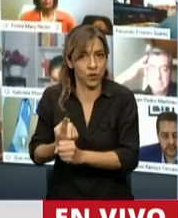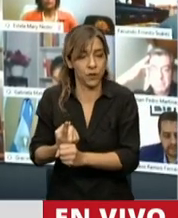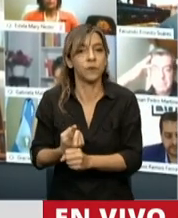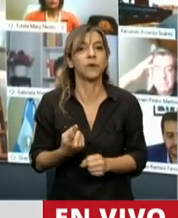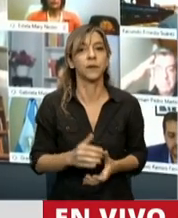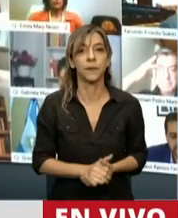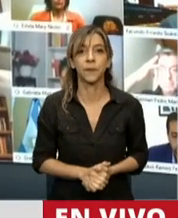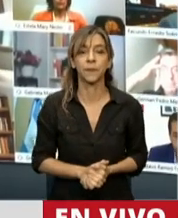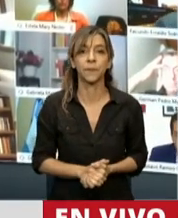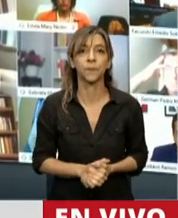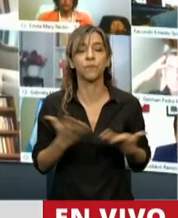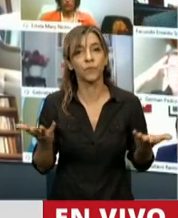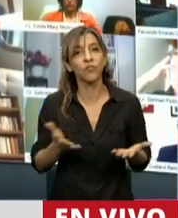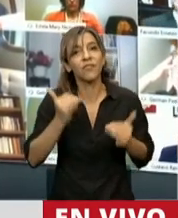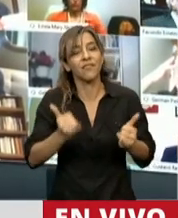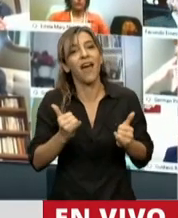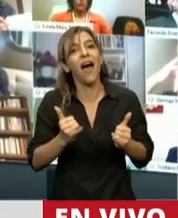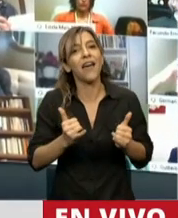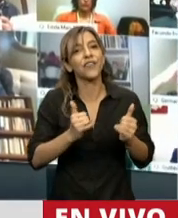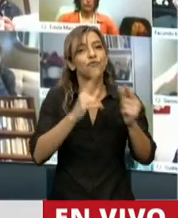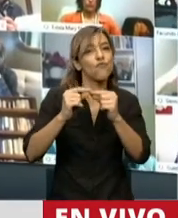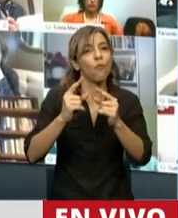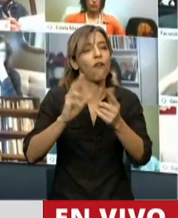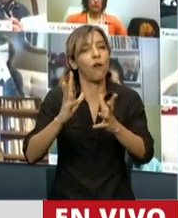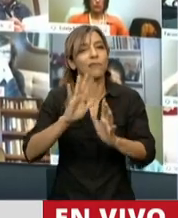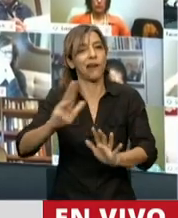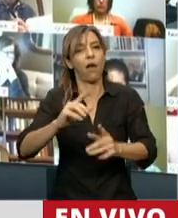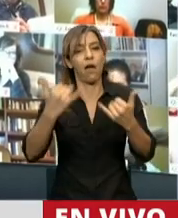Hay una trampa que se hace con las estadísticas de deuda que me parece importante explicar.